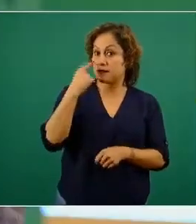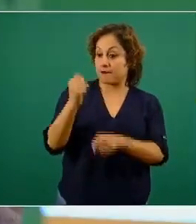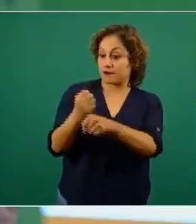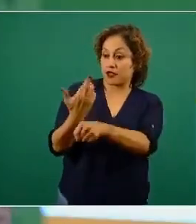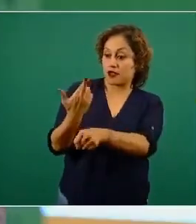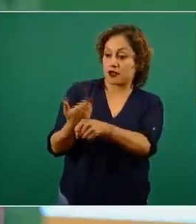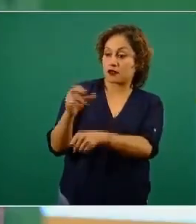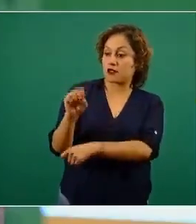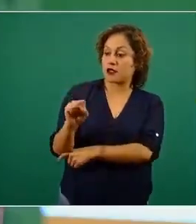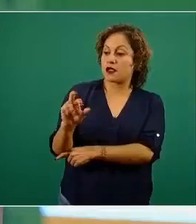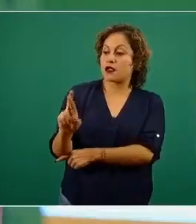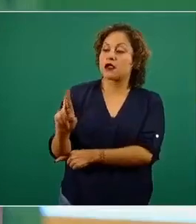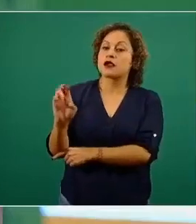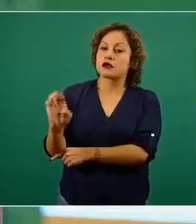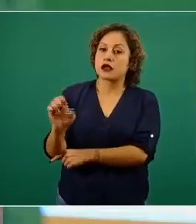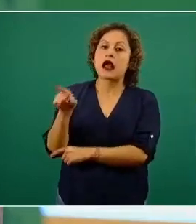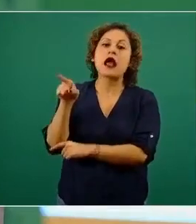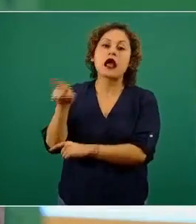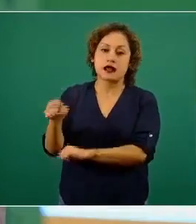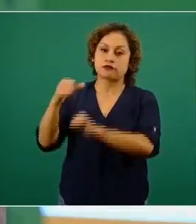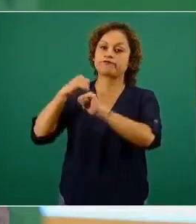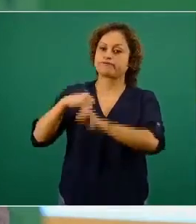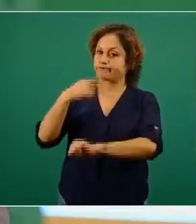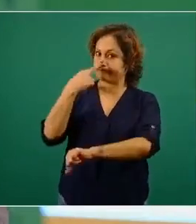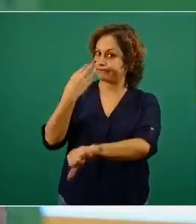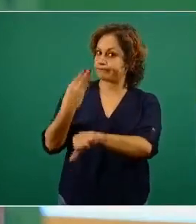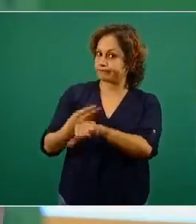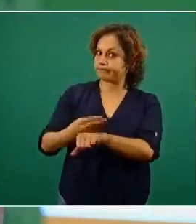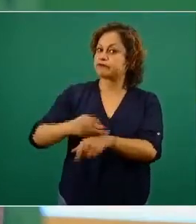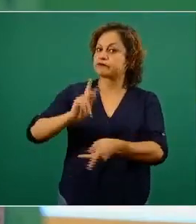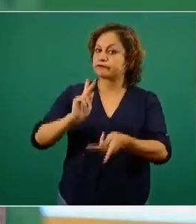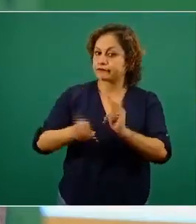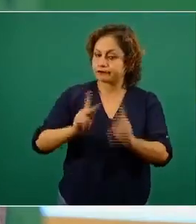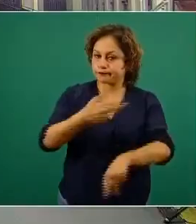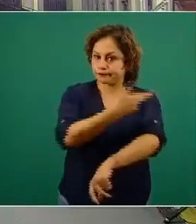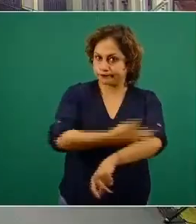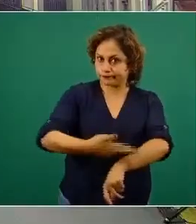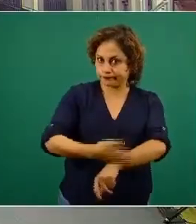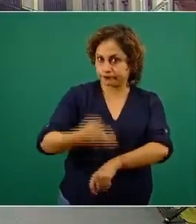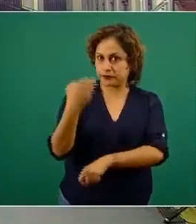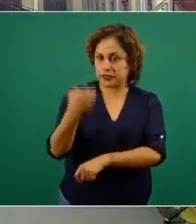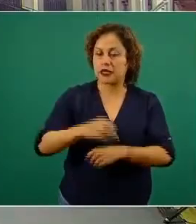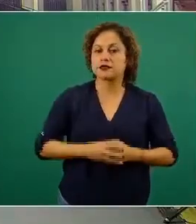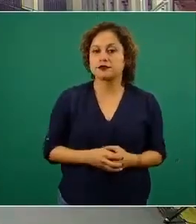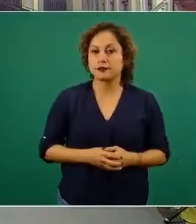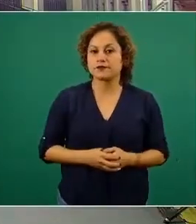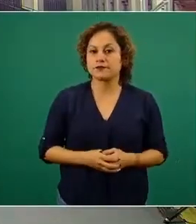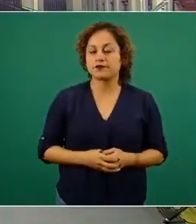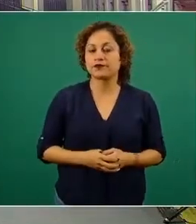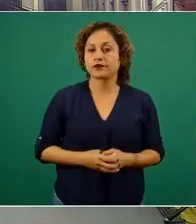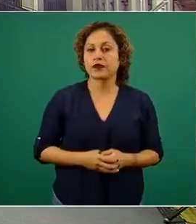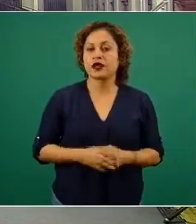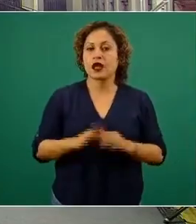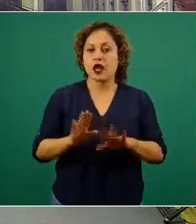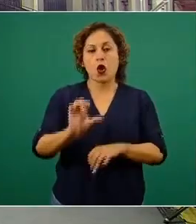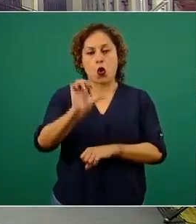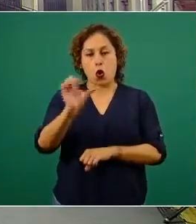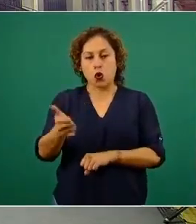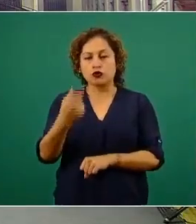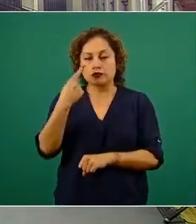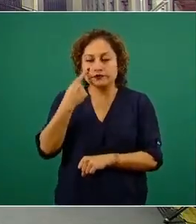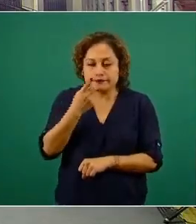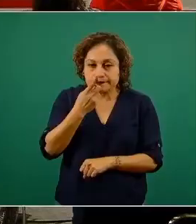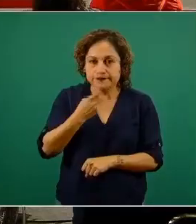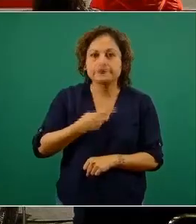está buscando este empeño. Sí. ¿De los envases Envases. El tema de los